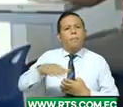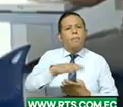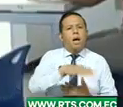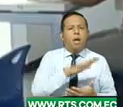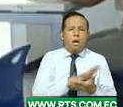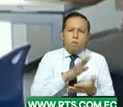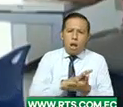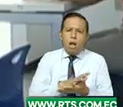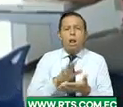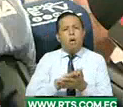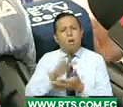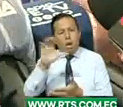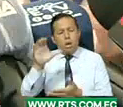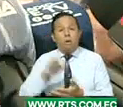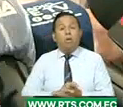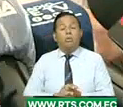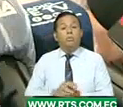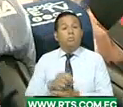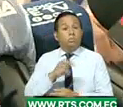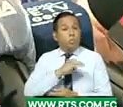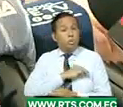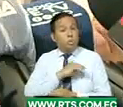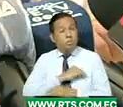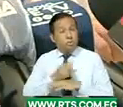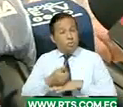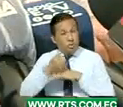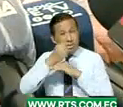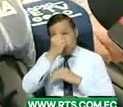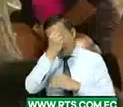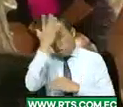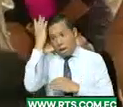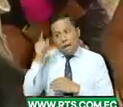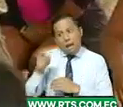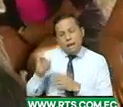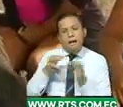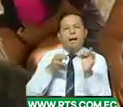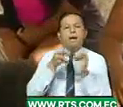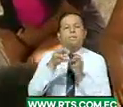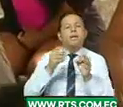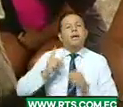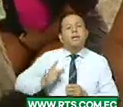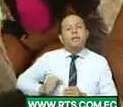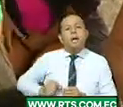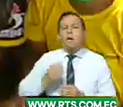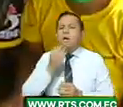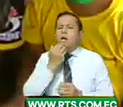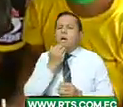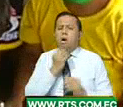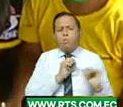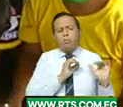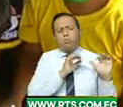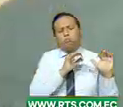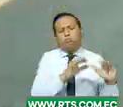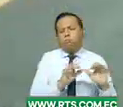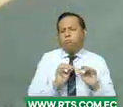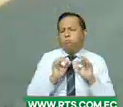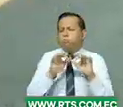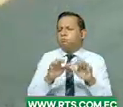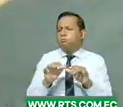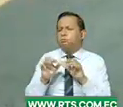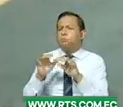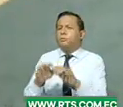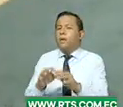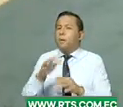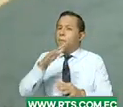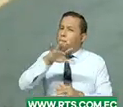alcaldesa del puerto principal daba detalles de cómo se daría este regreso de los estudiantes a las aulas. Serán alrededor de 3.000 niños